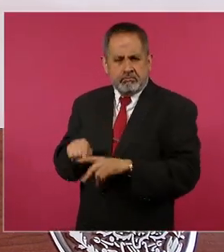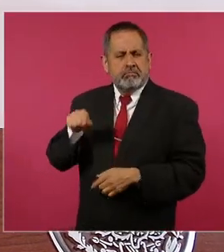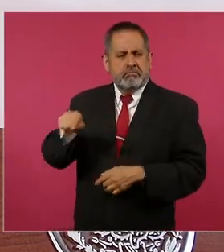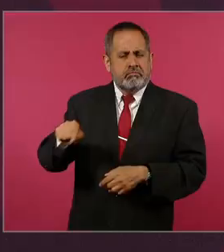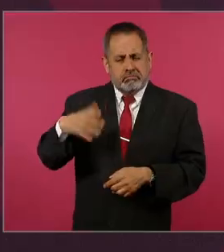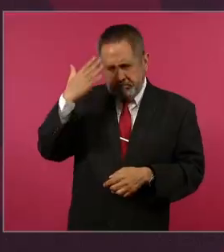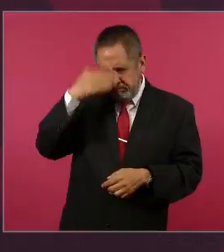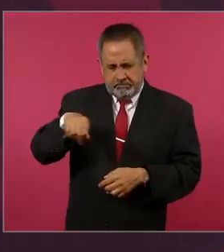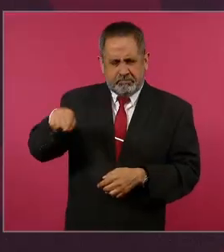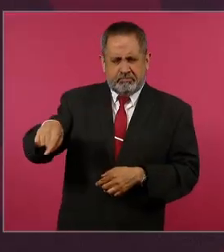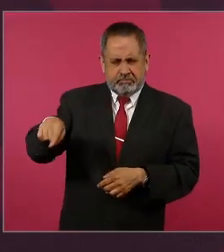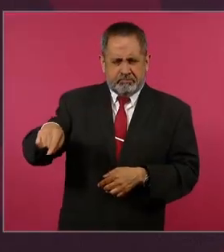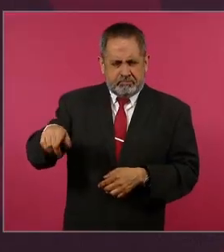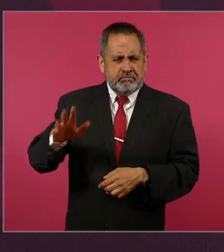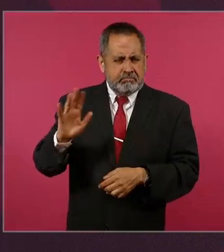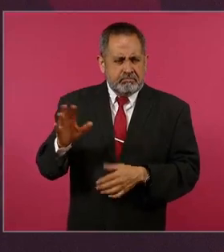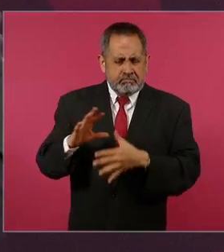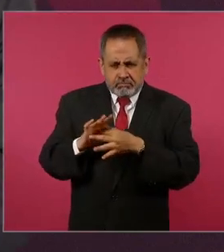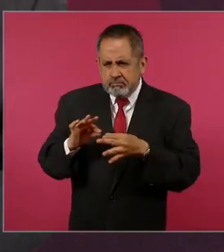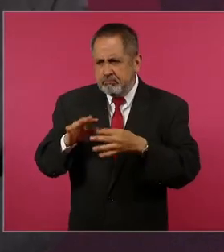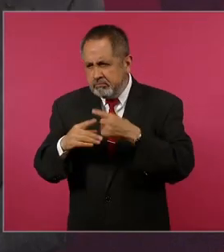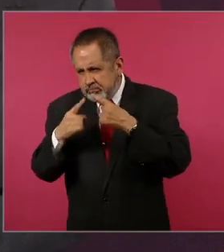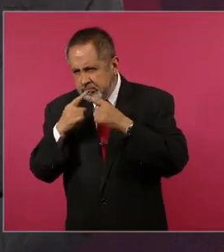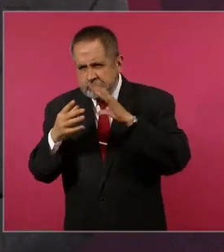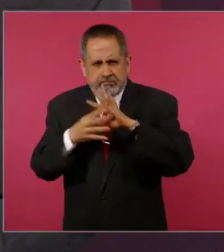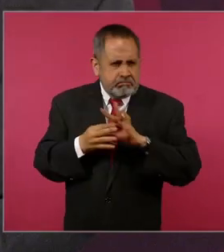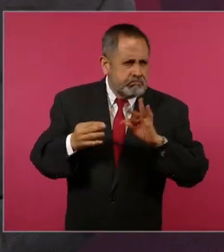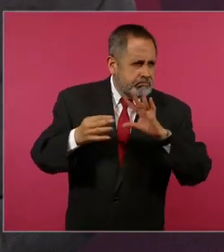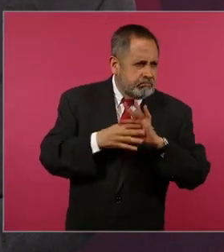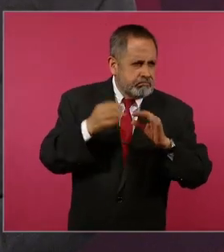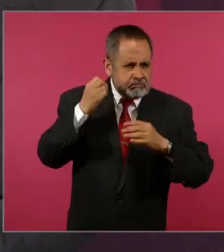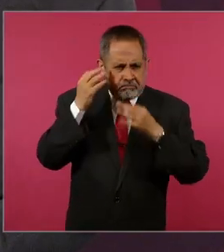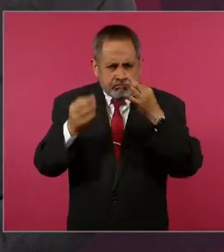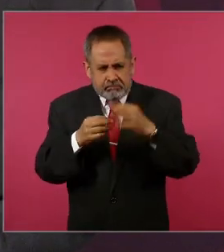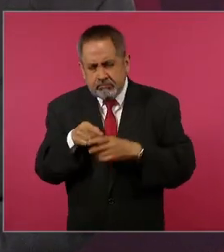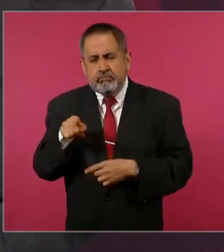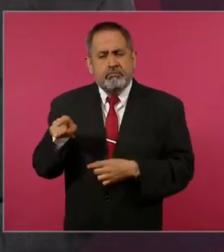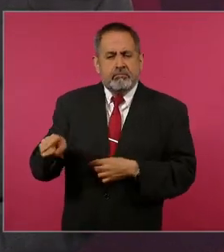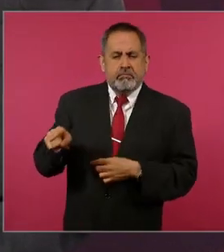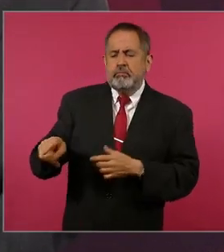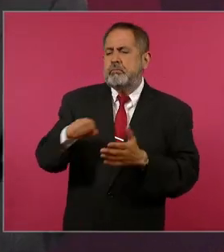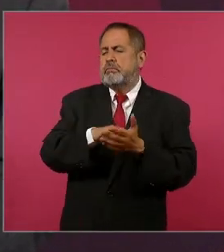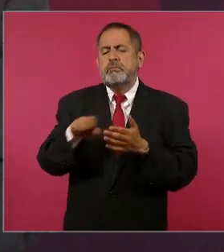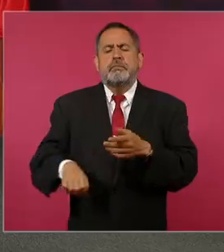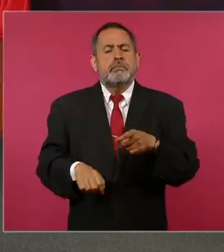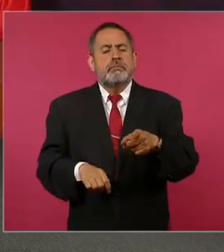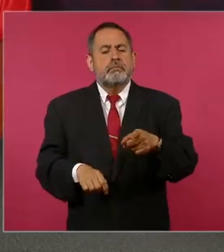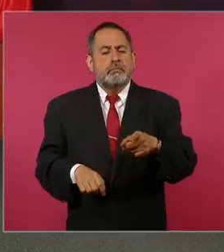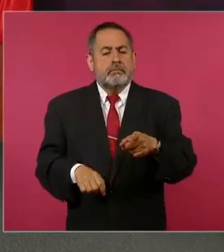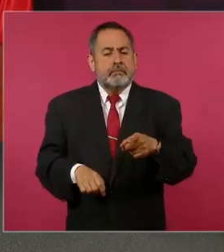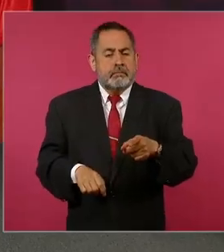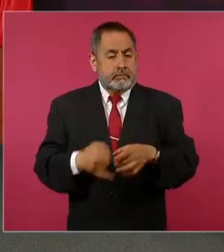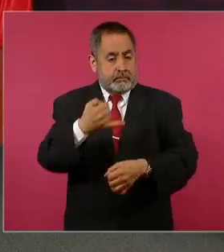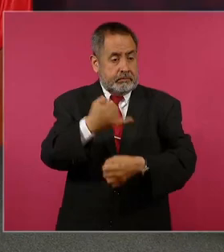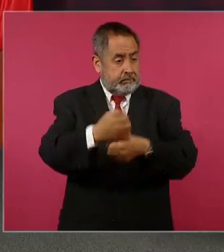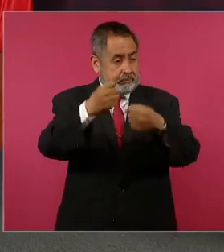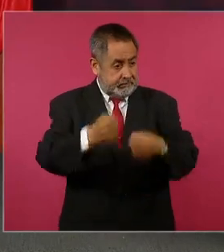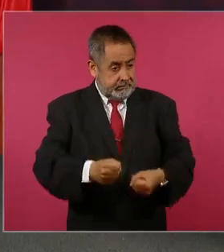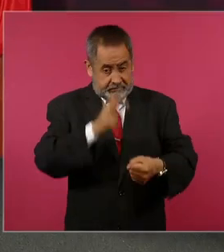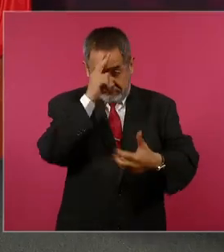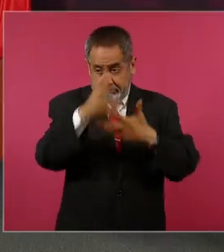misma ha venido exponiendo de que en el caso, por ejemplo, de la inseguridad y de la